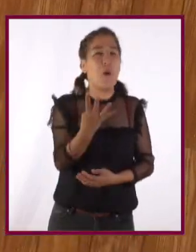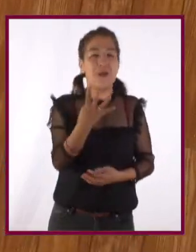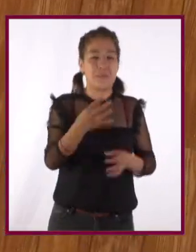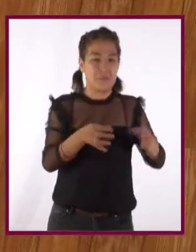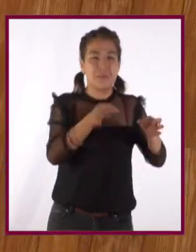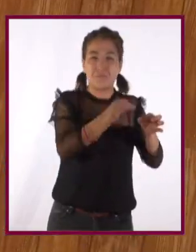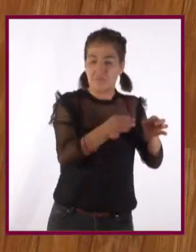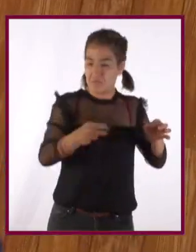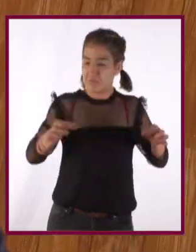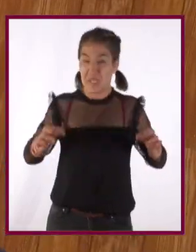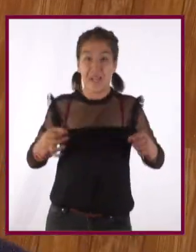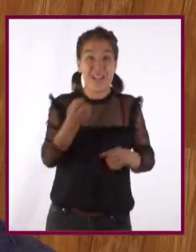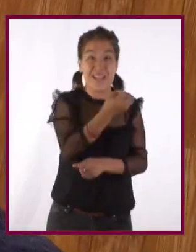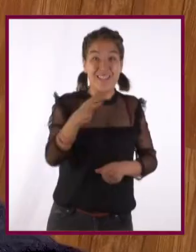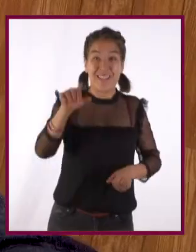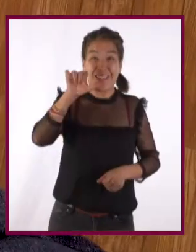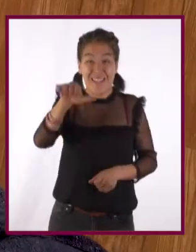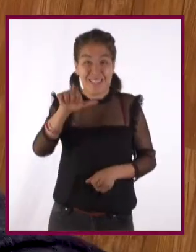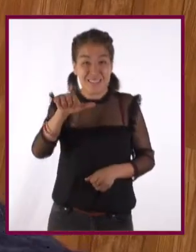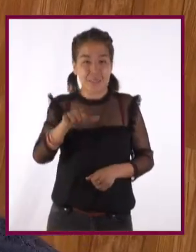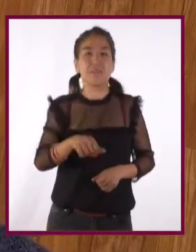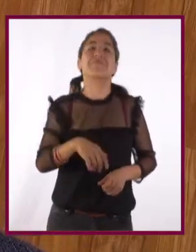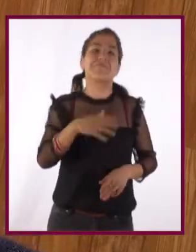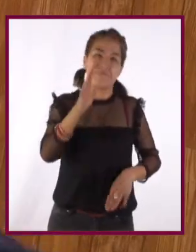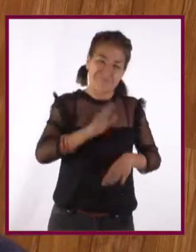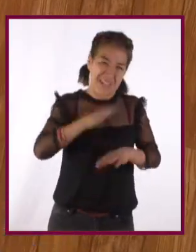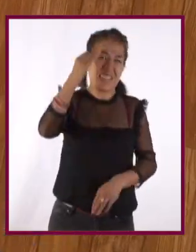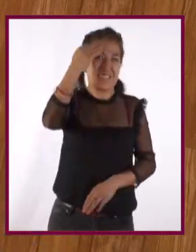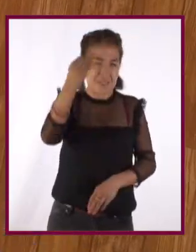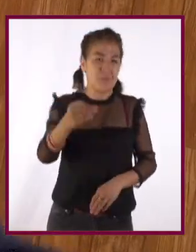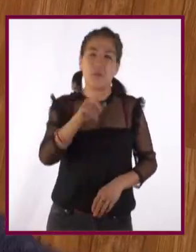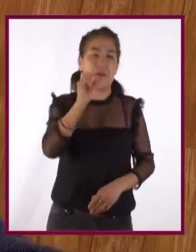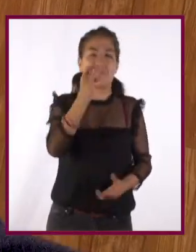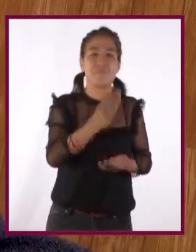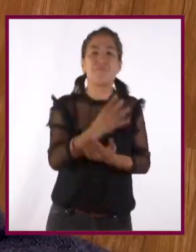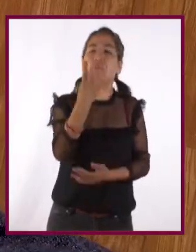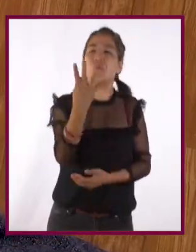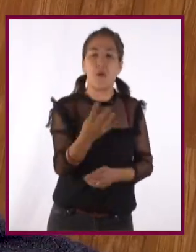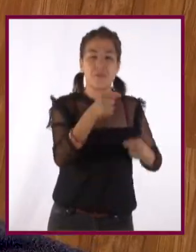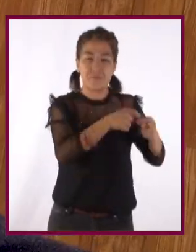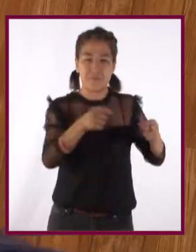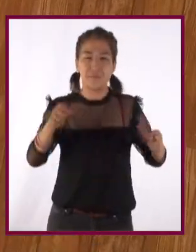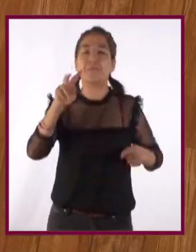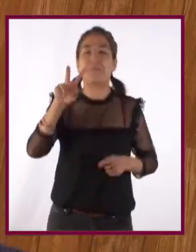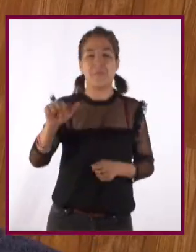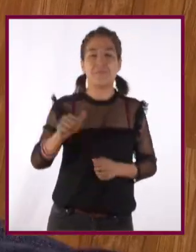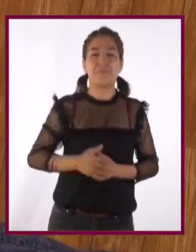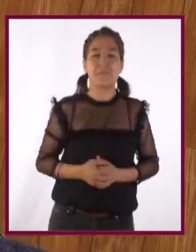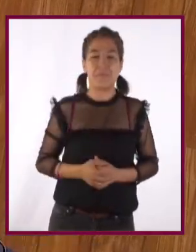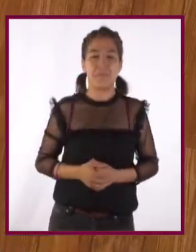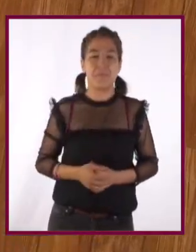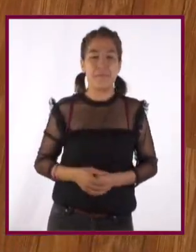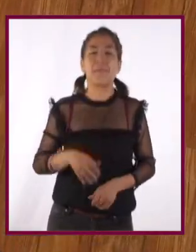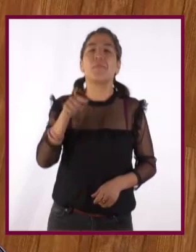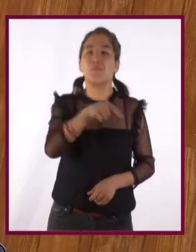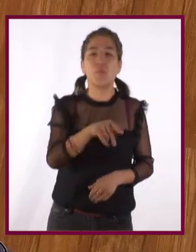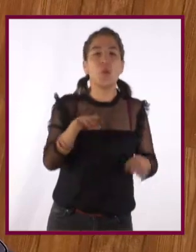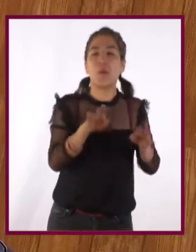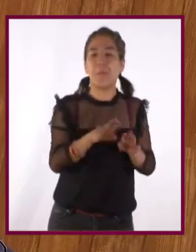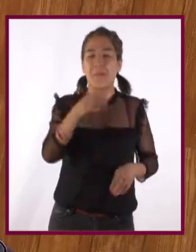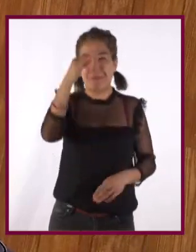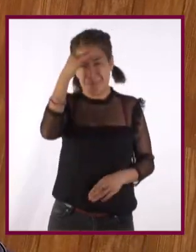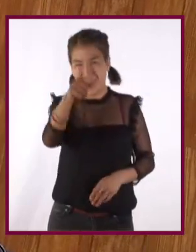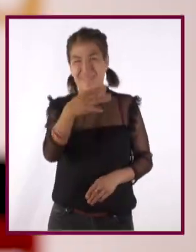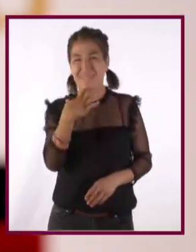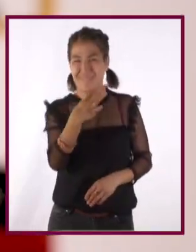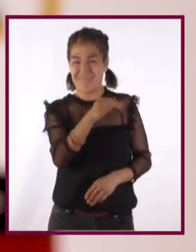4 piezas, porque si usamos las 16 nos va a tomar una buena cantidad de tiempo, entonces mejor 4. Va. ¿Ok? Pues podría parecer un